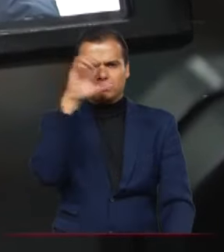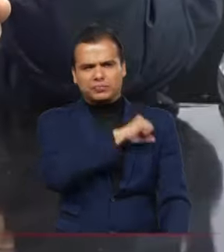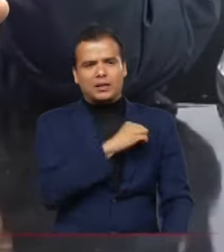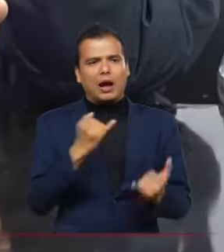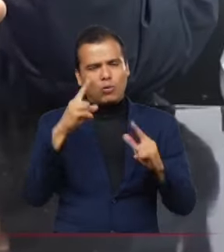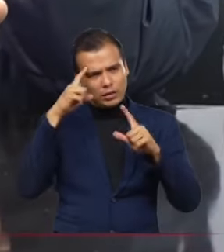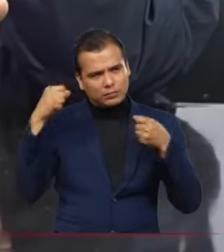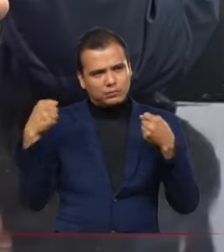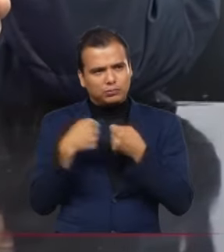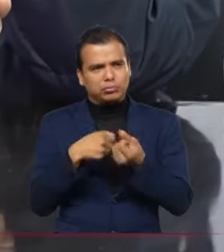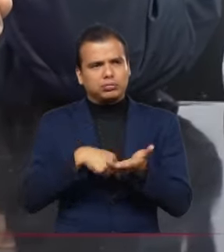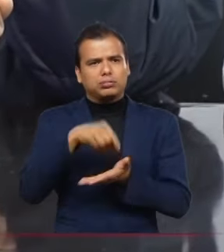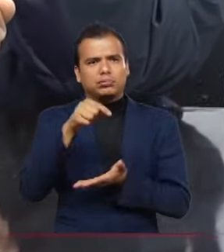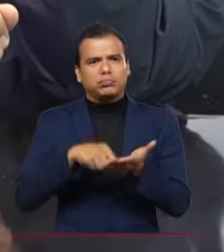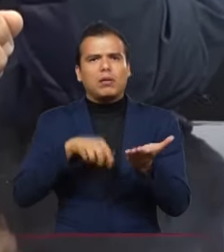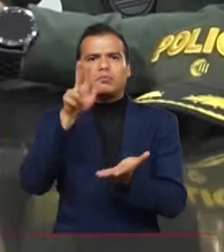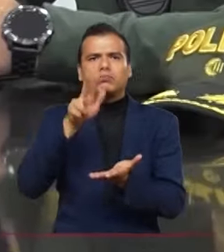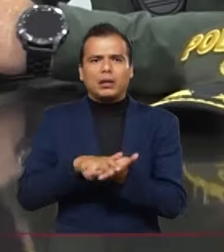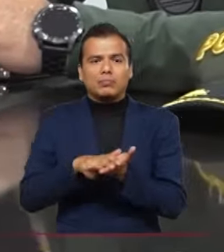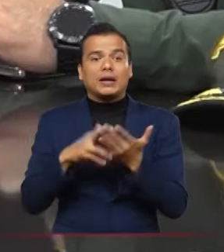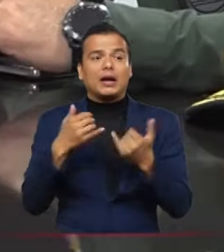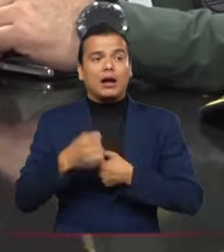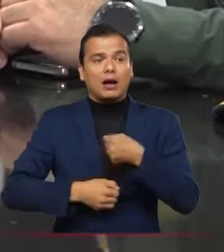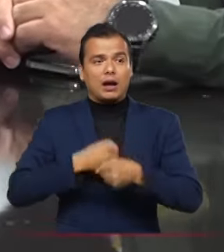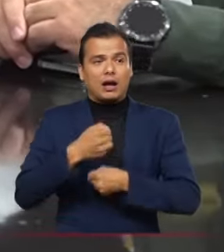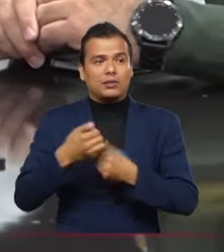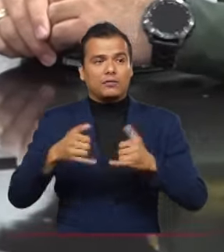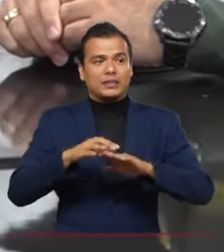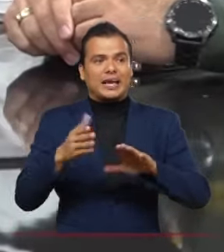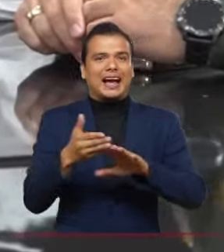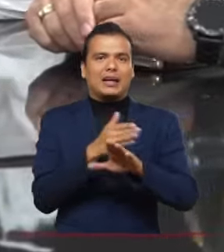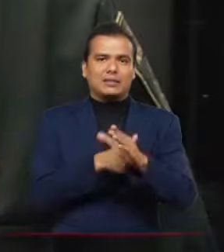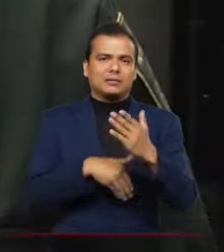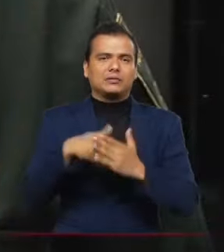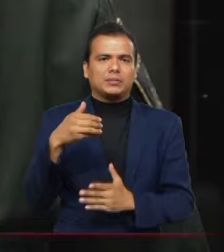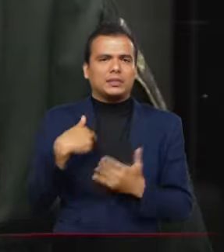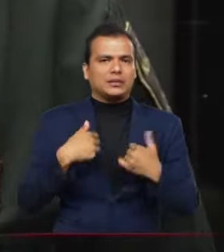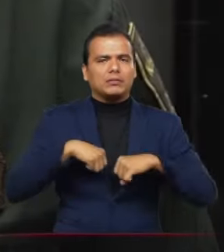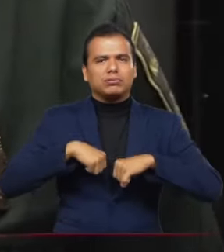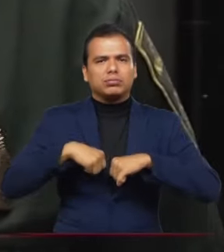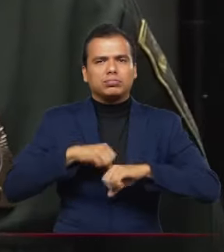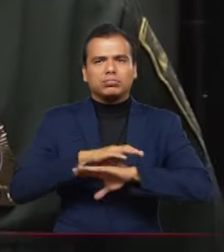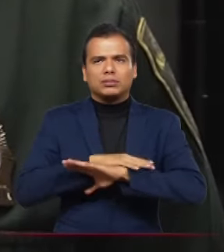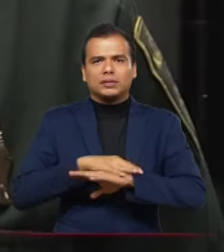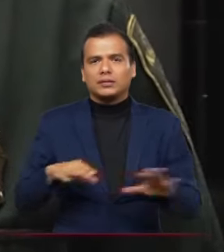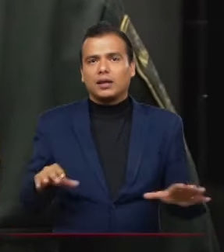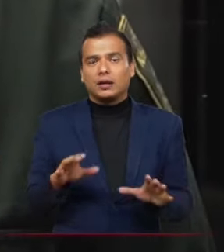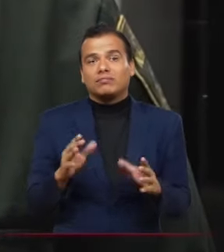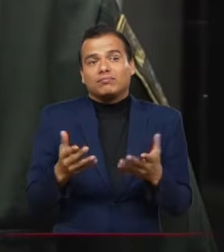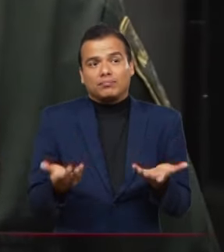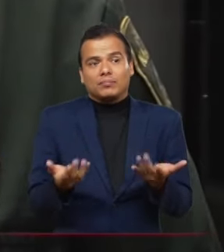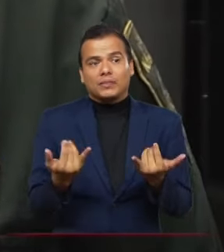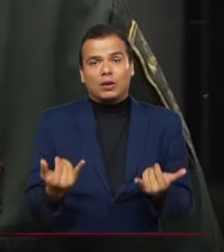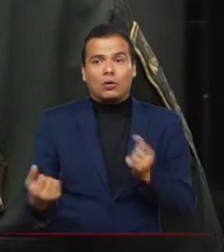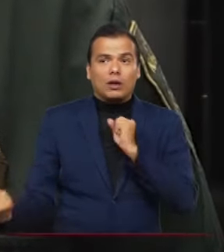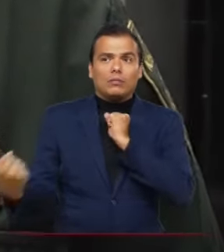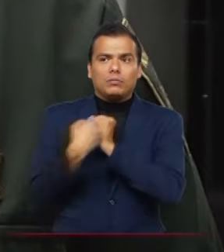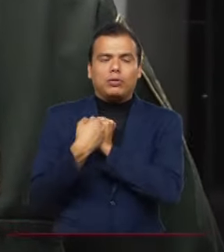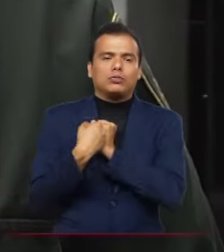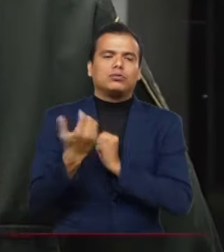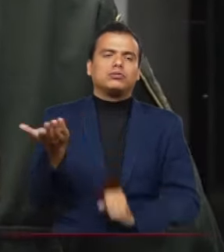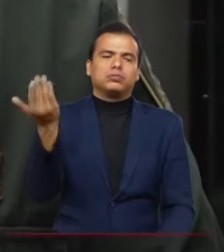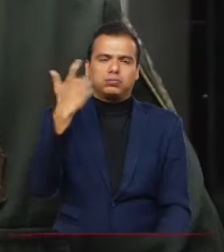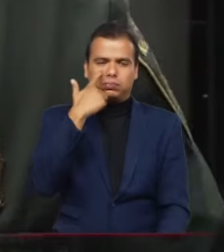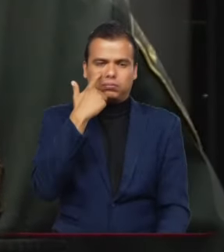y este mes, antes de finalizar el año, tiene que arrancar el proceso. Es un apoyo fundamental poder contar con ese